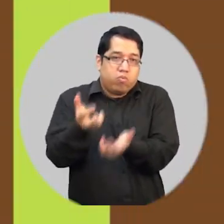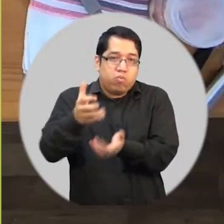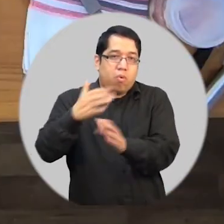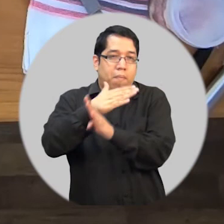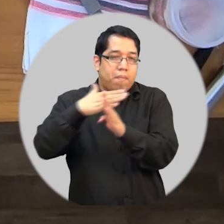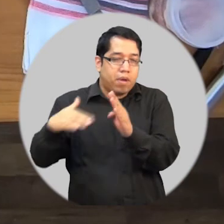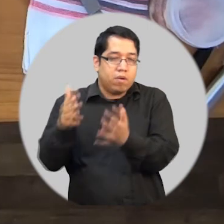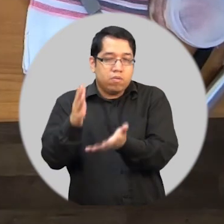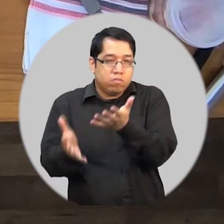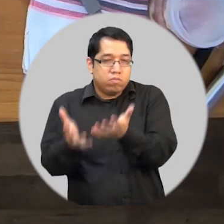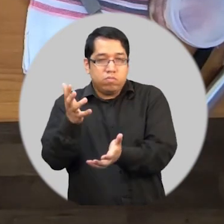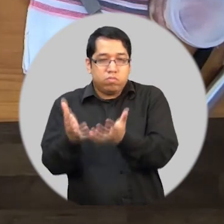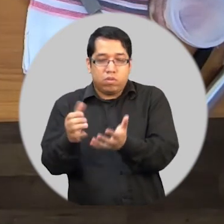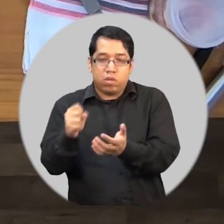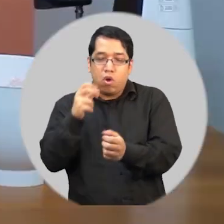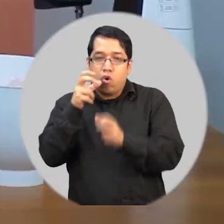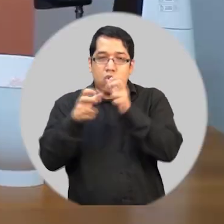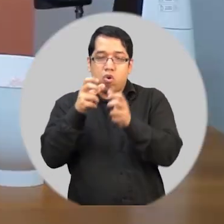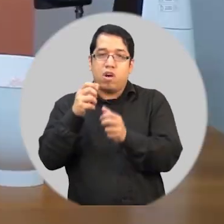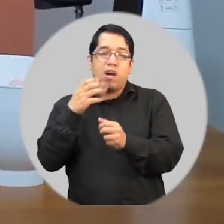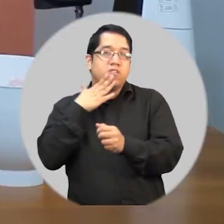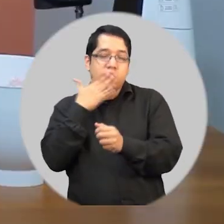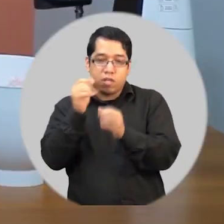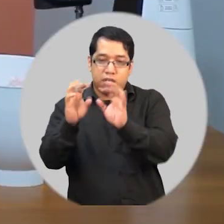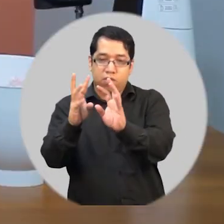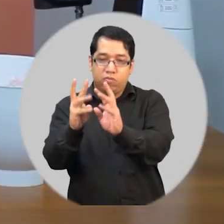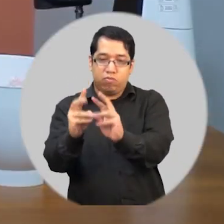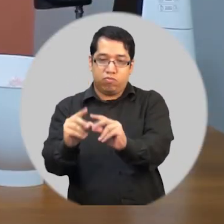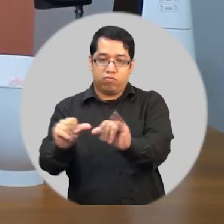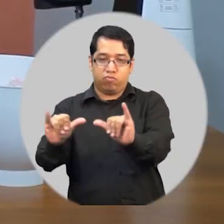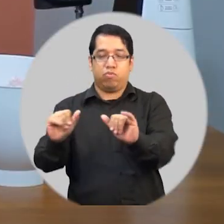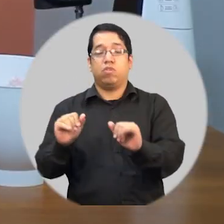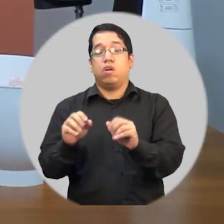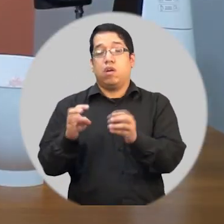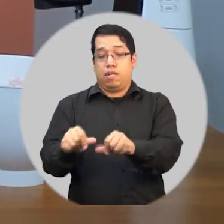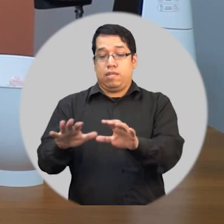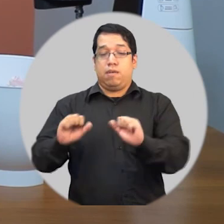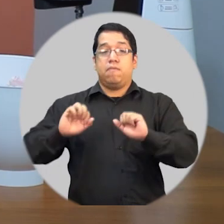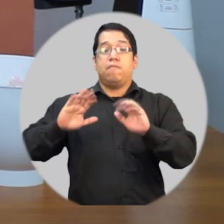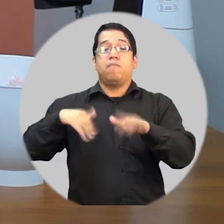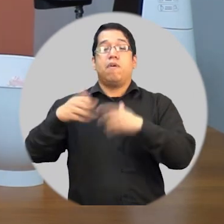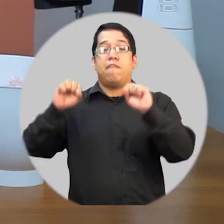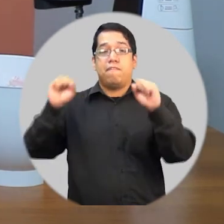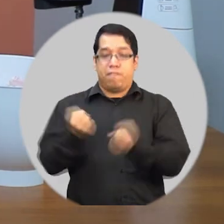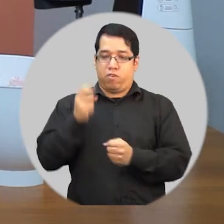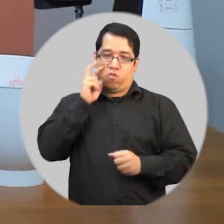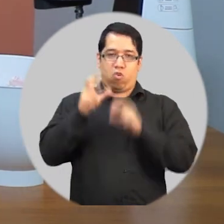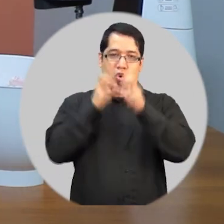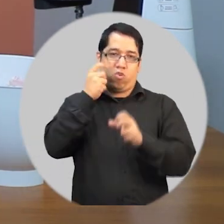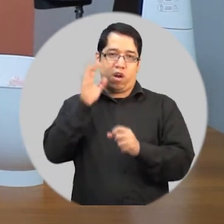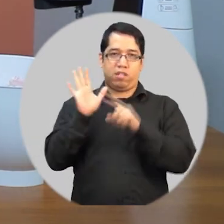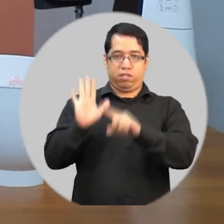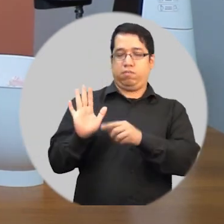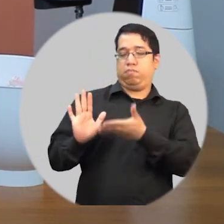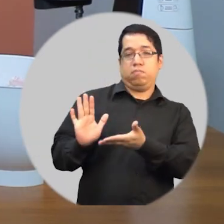hasta que tenga un color y que se derrita todo. Una vez frío se queda así. Y